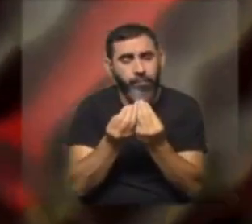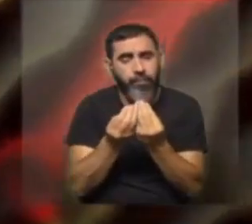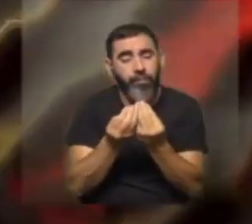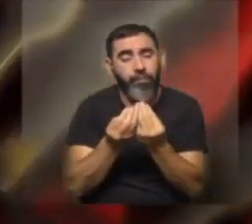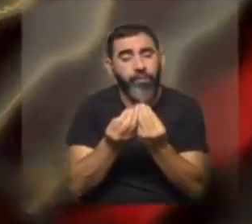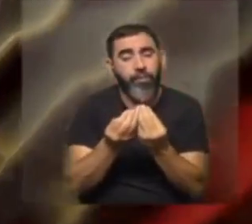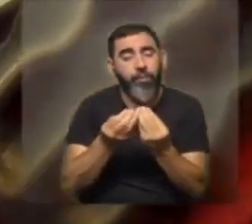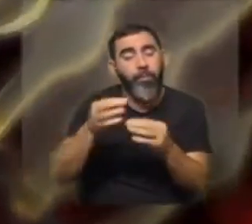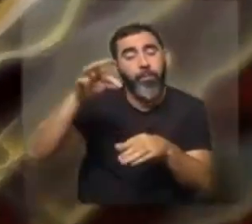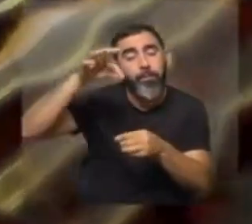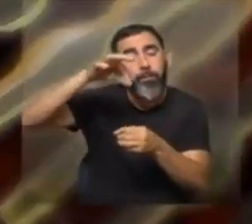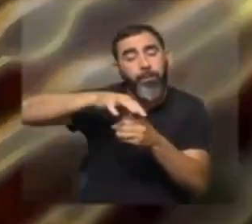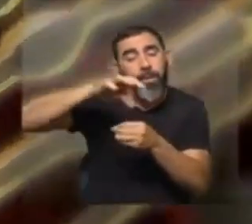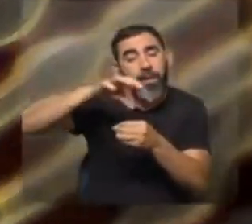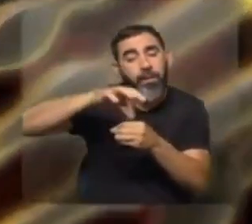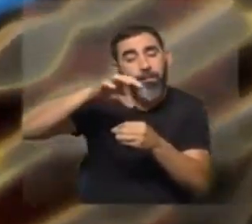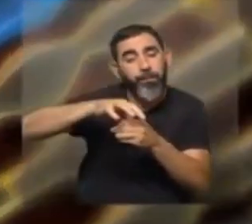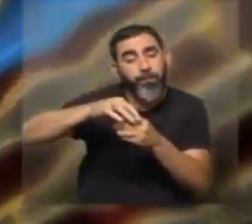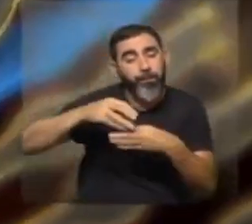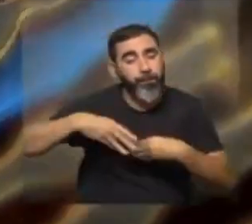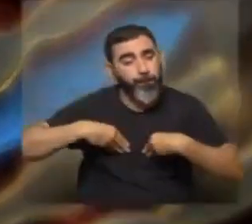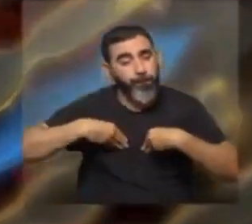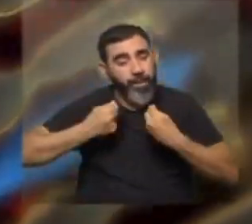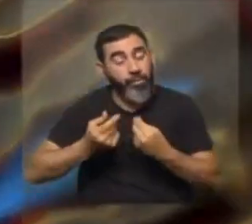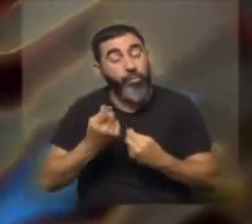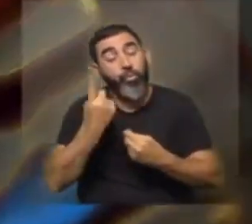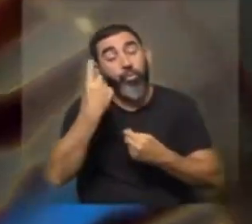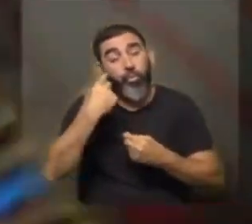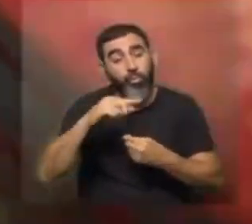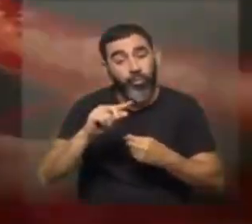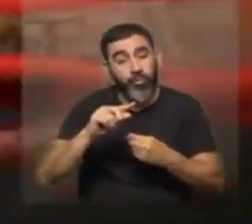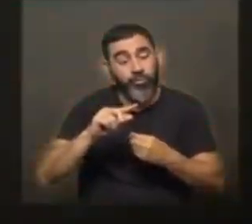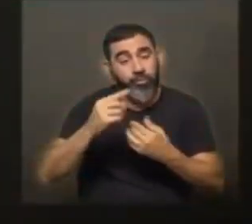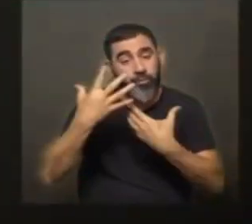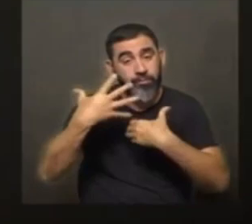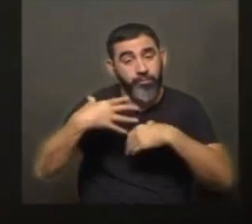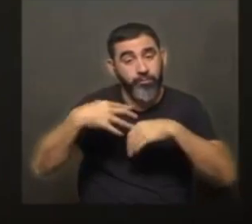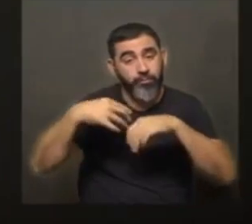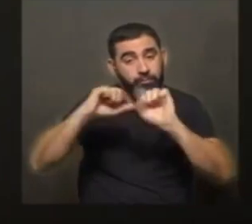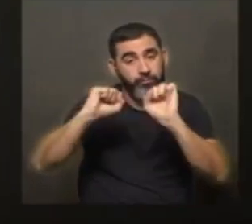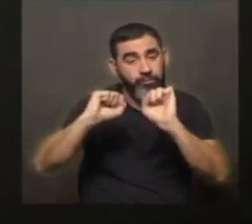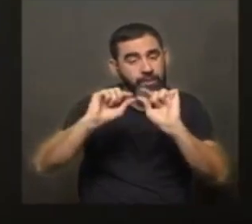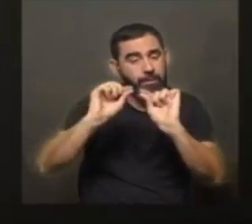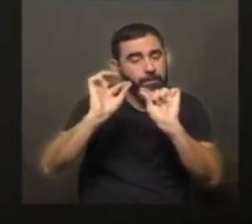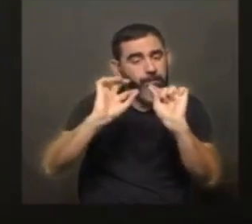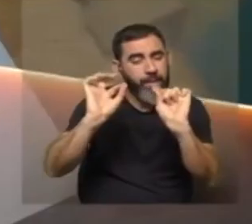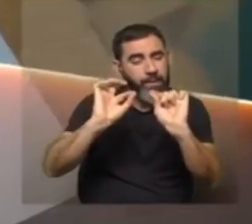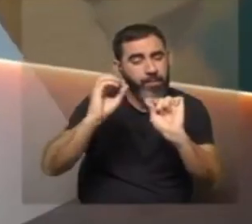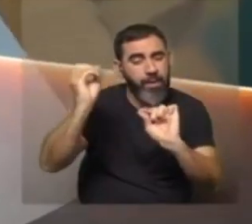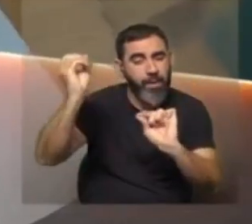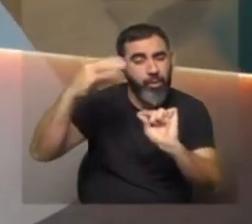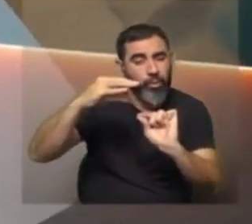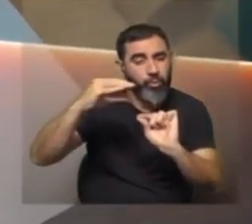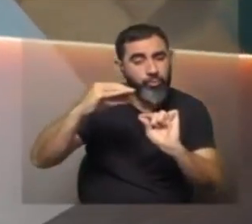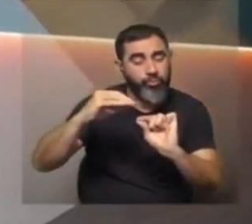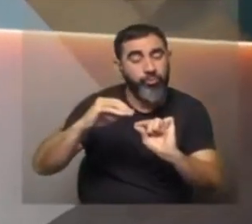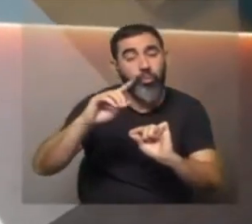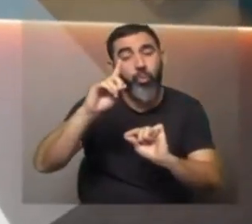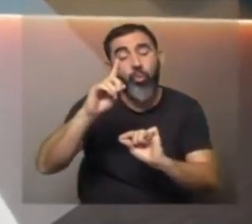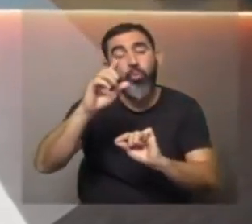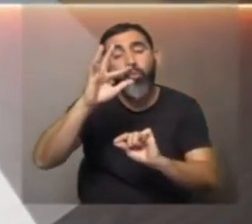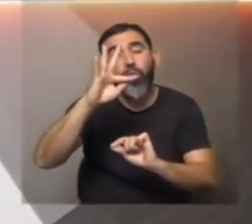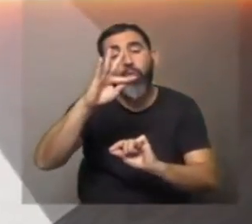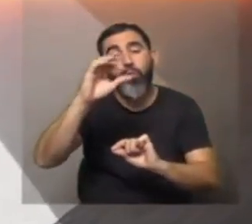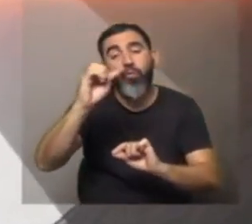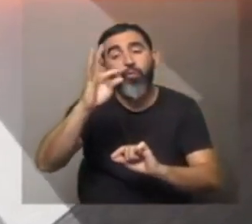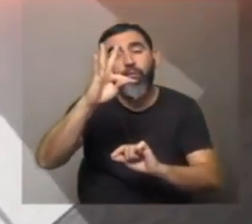llaman pigmentos fotosensibles y por eso detectan cantidades mínimas de luz, del orden de un fotón. Son capaces de